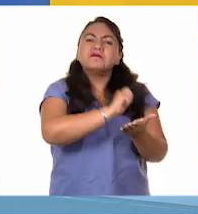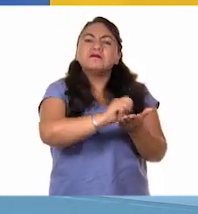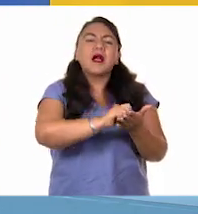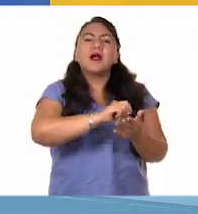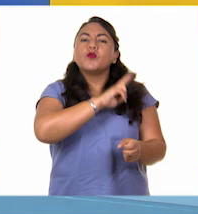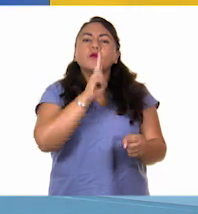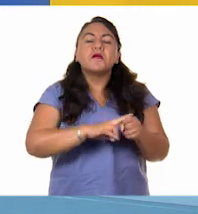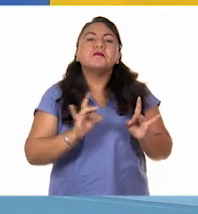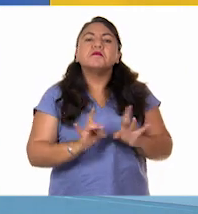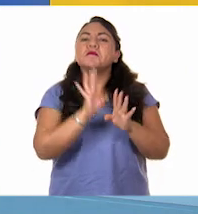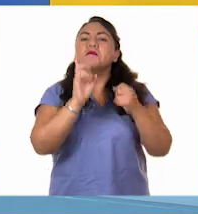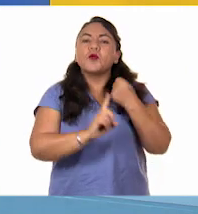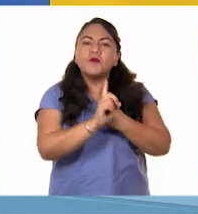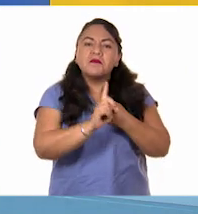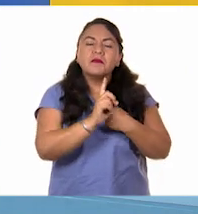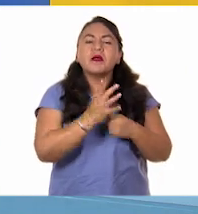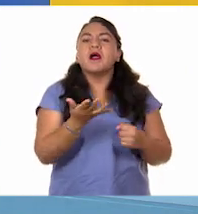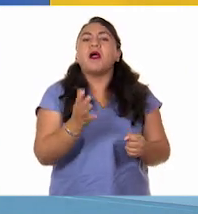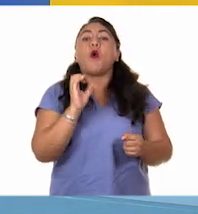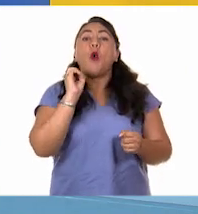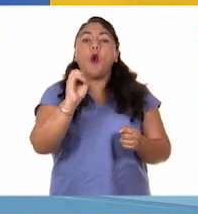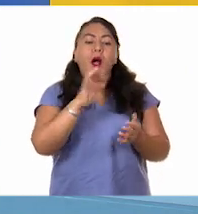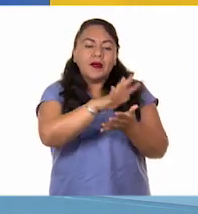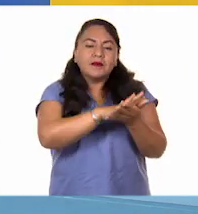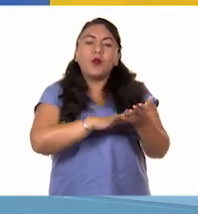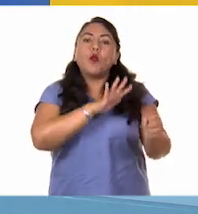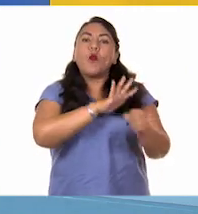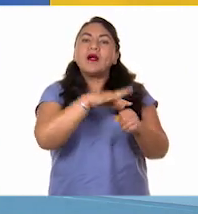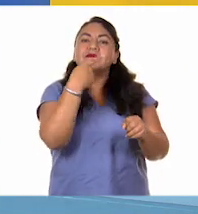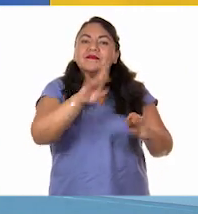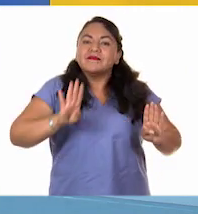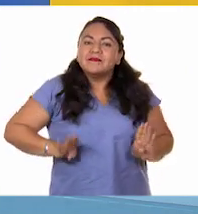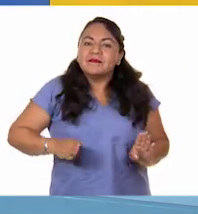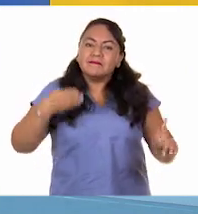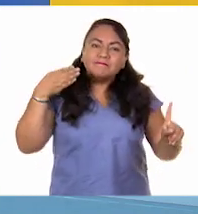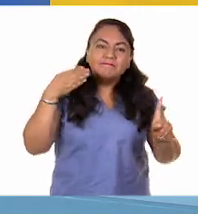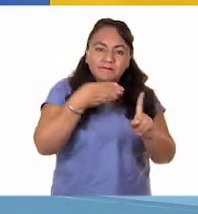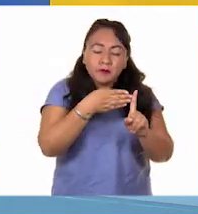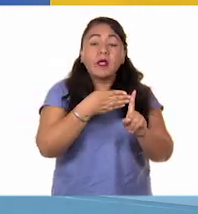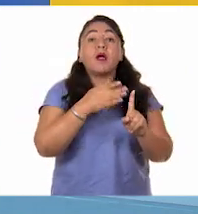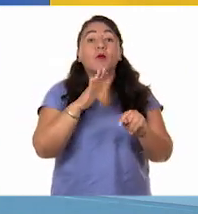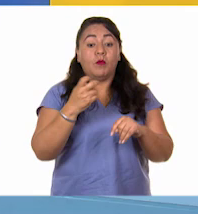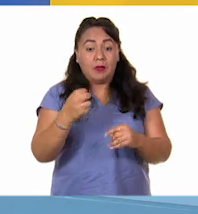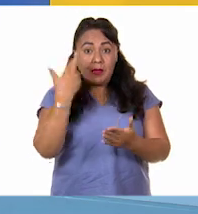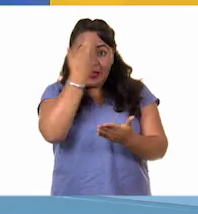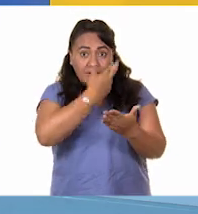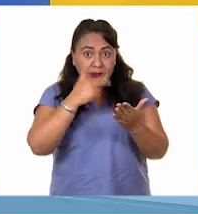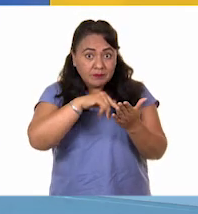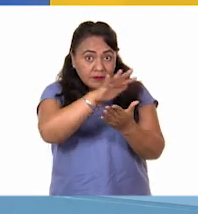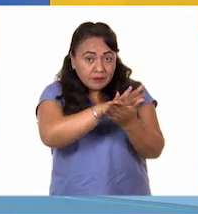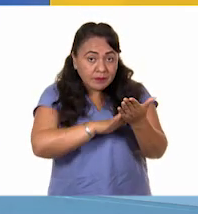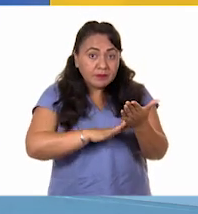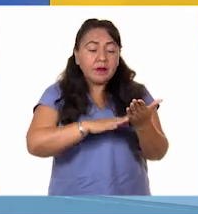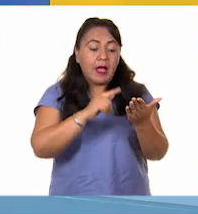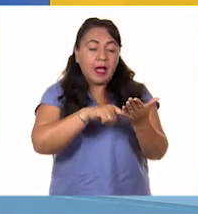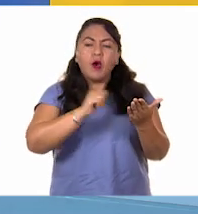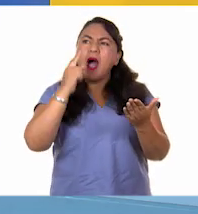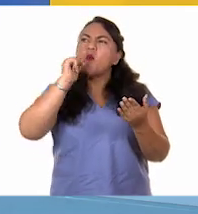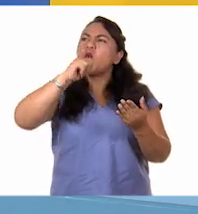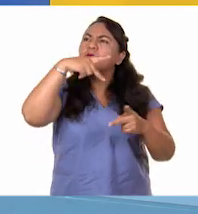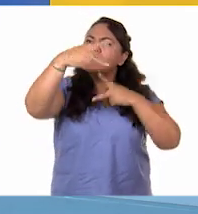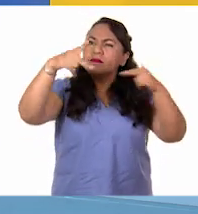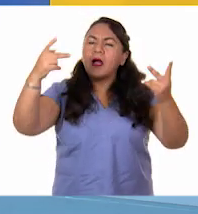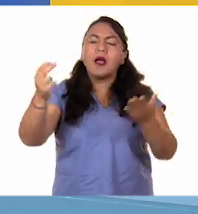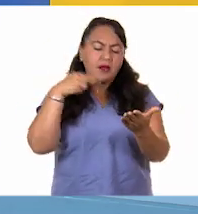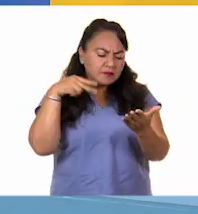escritura y algunos que se relacionan con el tipo de texto específico. Por esto, la revisión de los textos de otros nos ayuda a